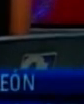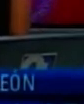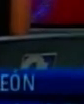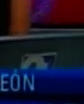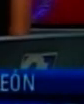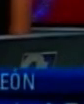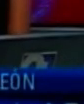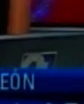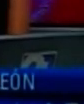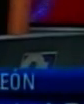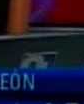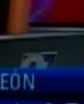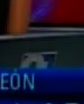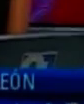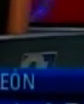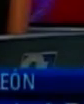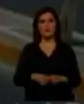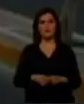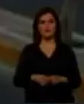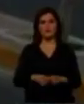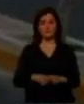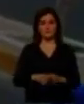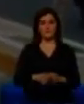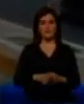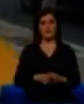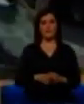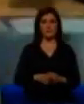a la población. Con esta noticia empezamos.